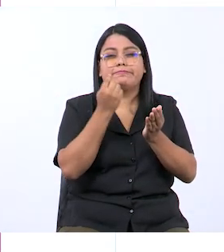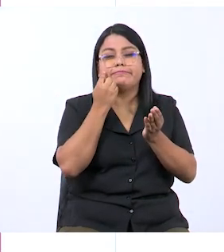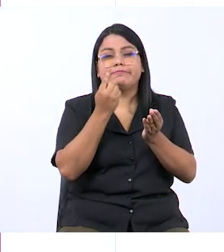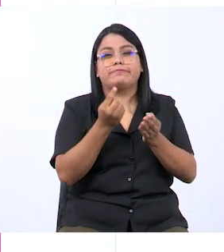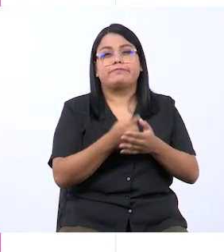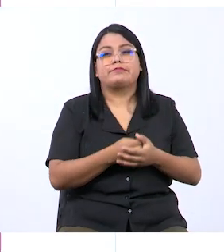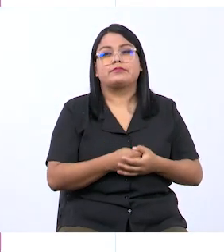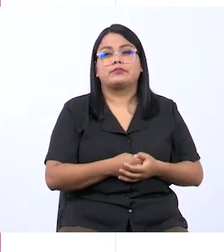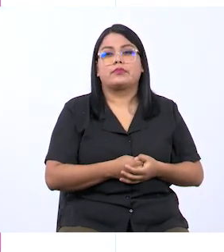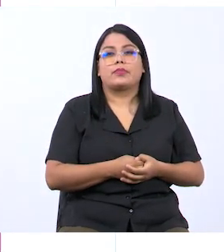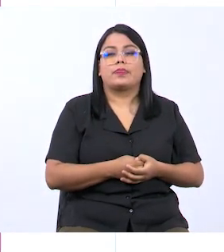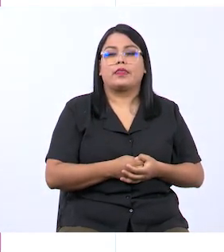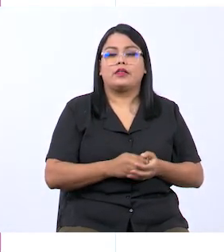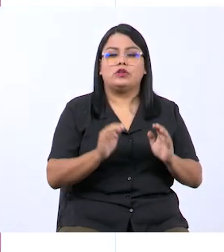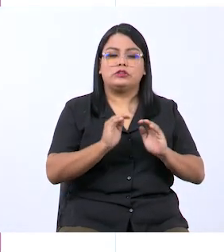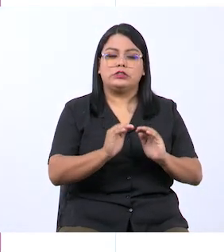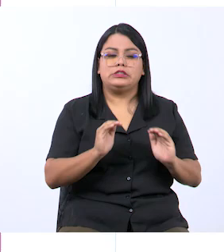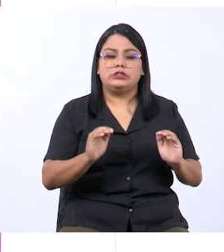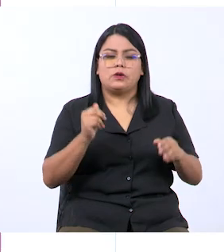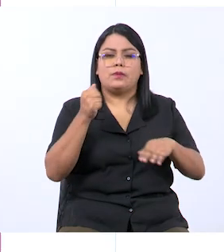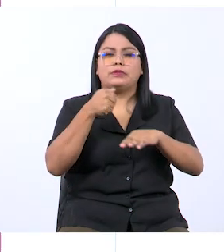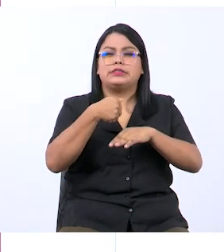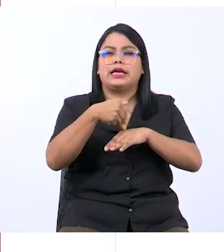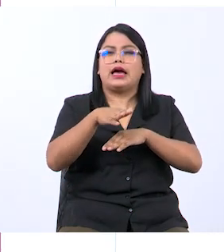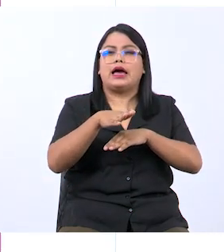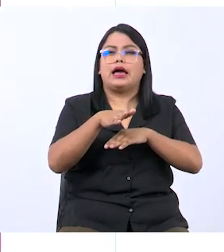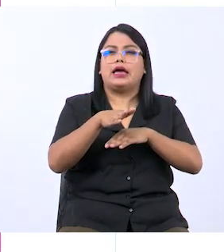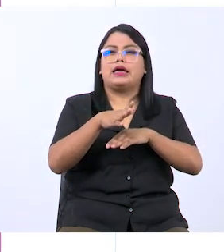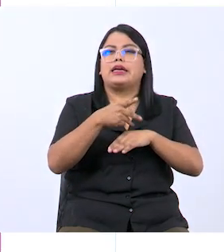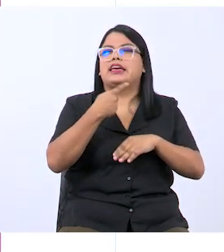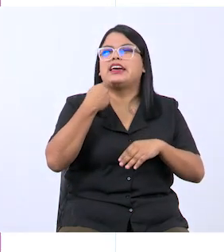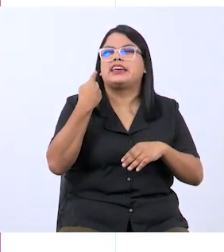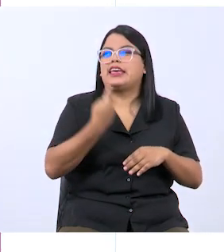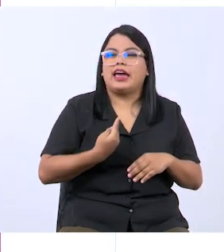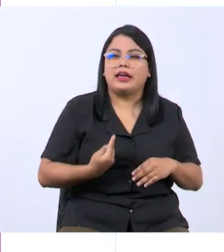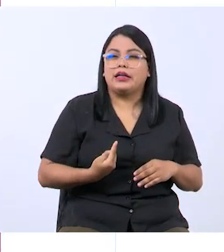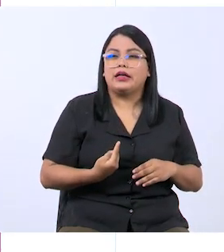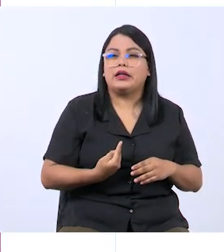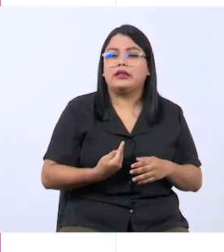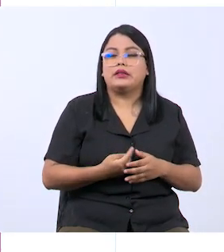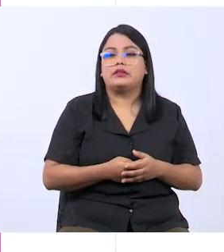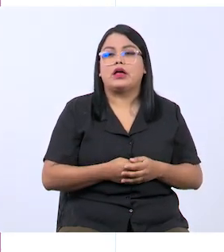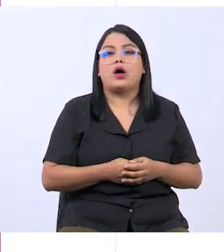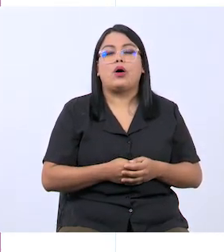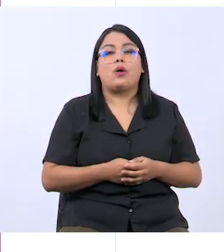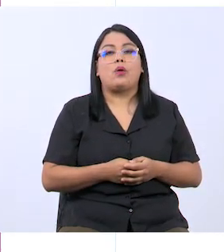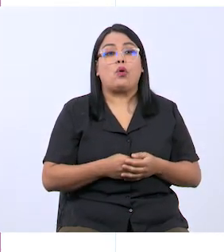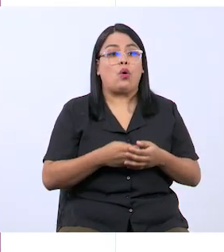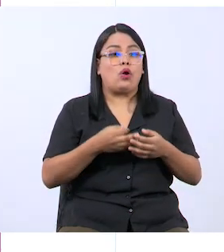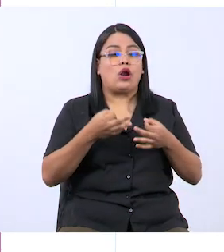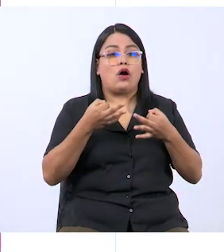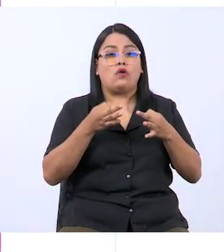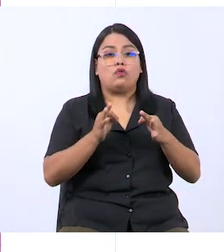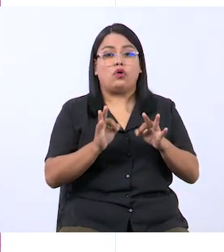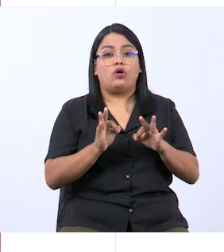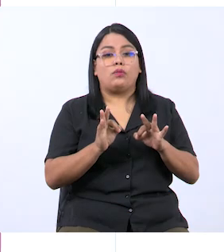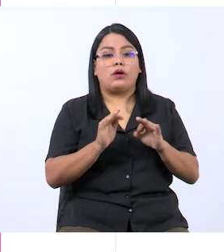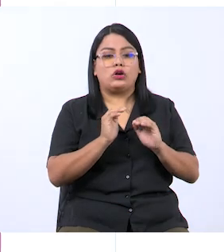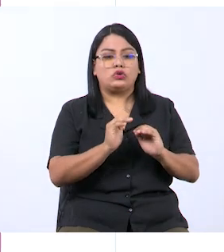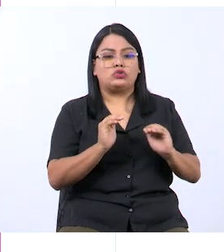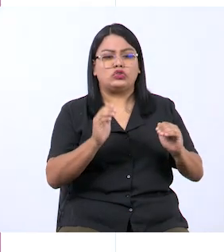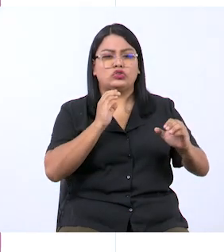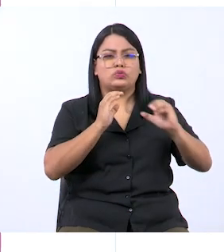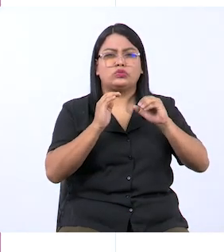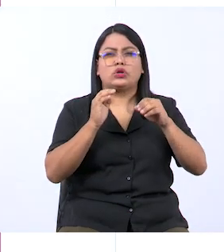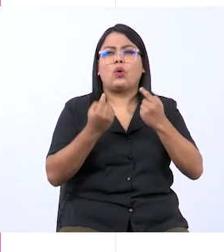ellas tenemos: ¿quién de los niños emite el mensaje sobre cómo surgen los detectives? ¿Y qué medio utilizan las niñas y los